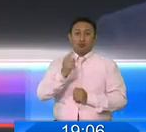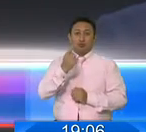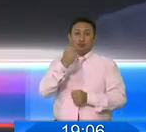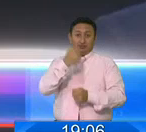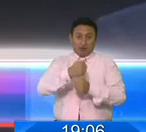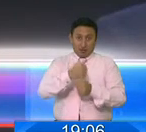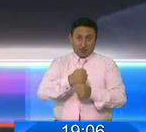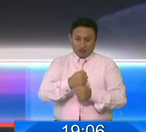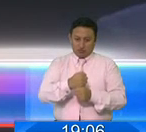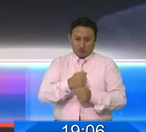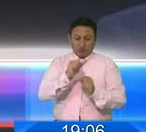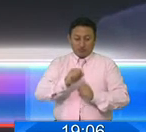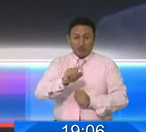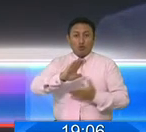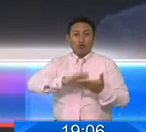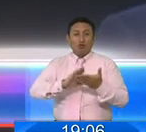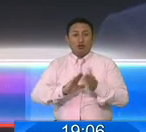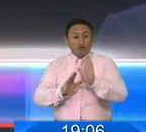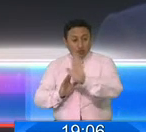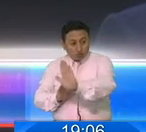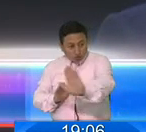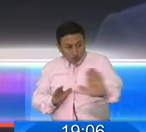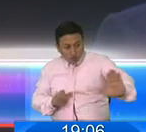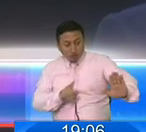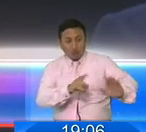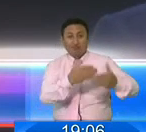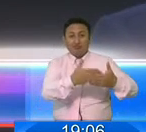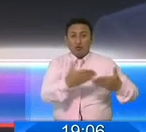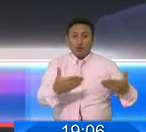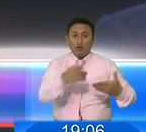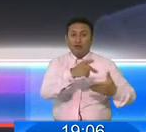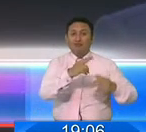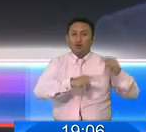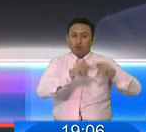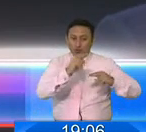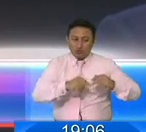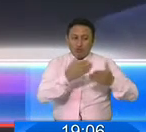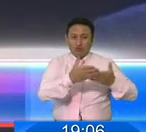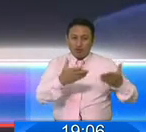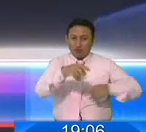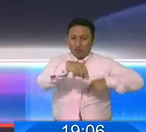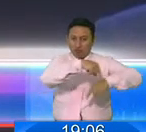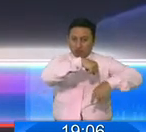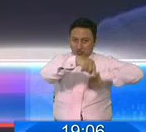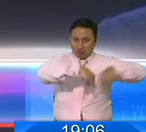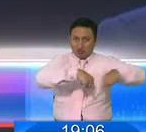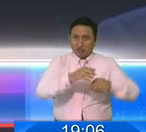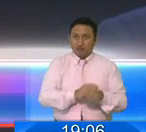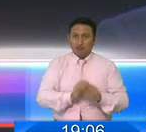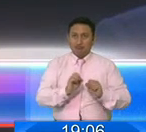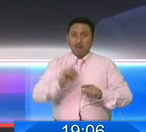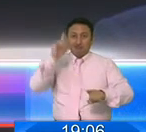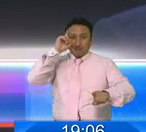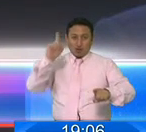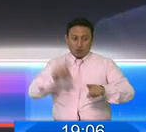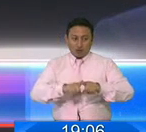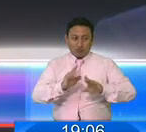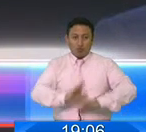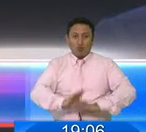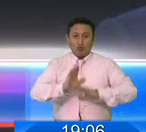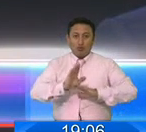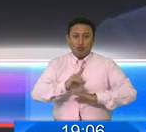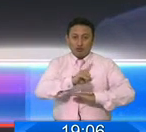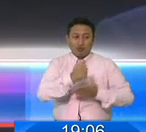sino que sus comunidades recibirán obras virtud de infraestructura y vitalidad estos acuerdos incluyen compromisos de